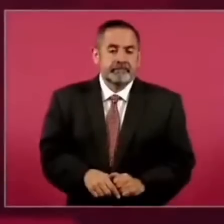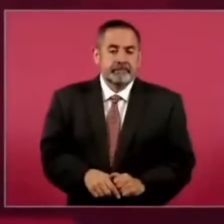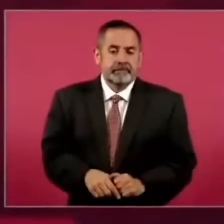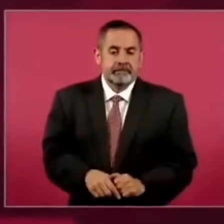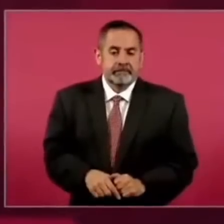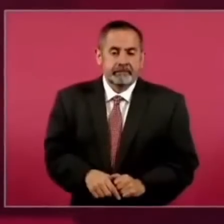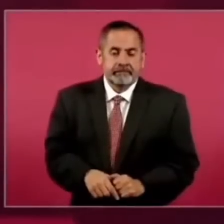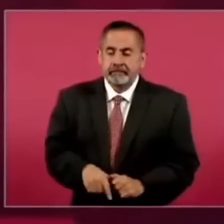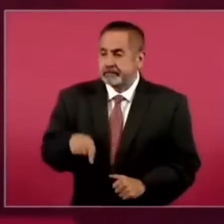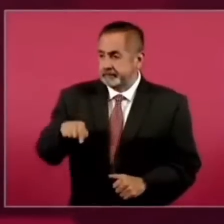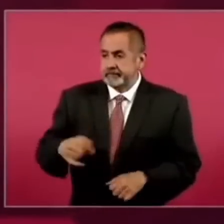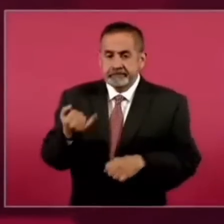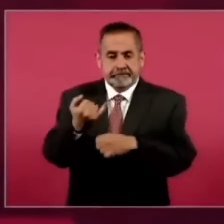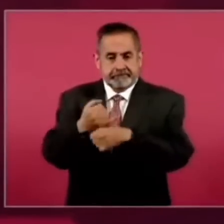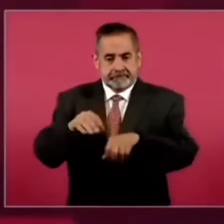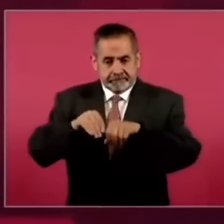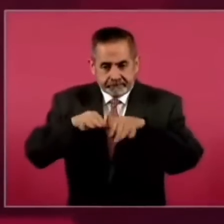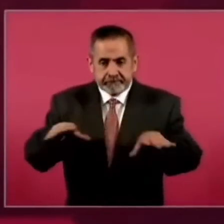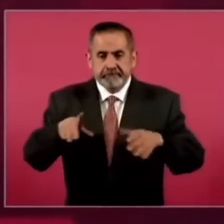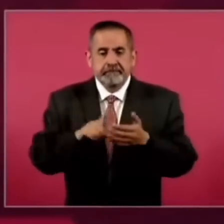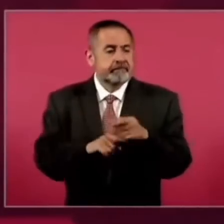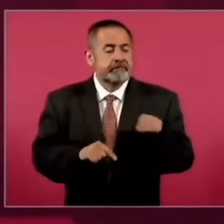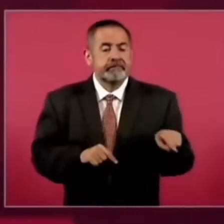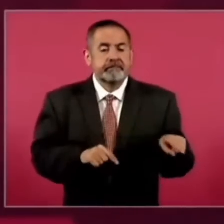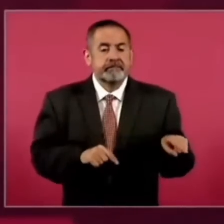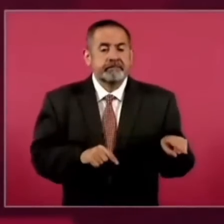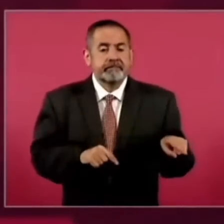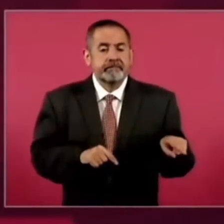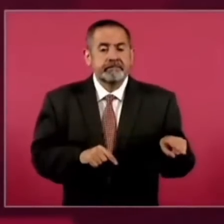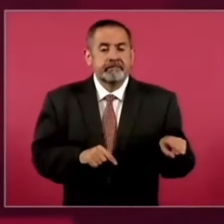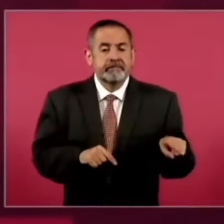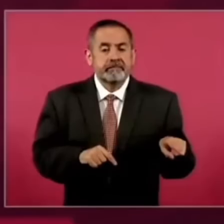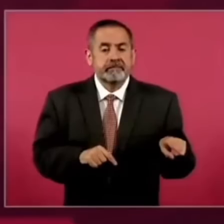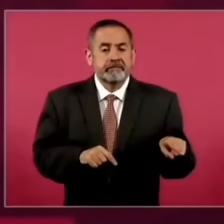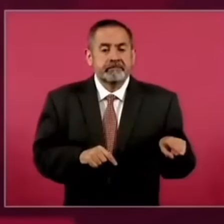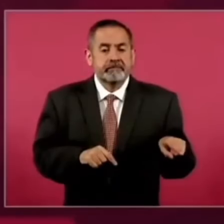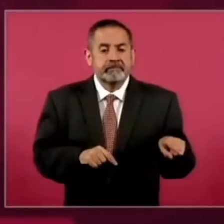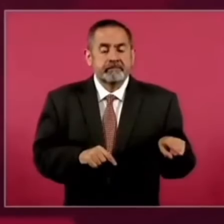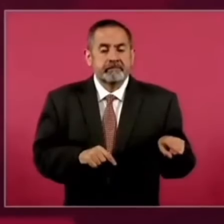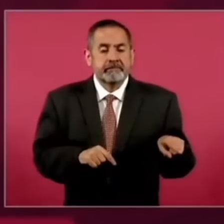pero aquí se informó de que